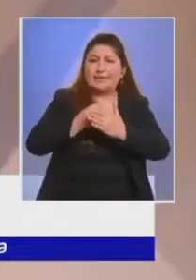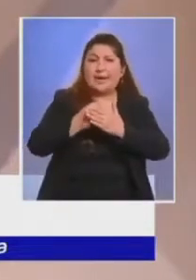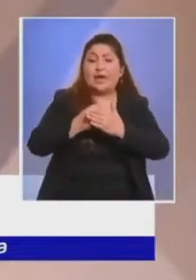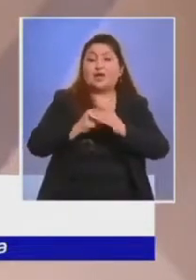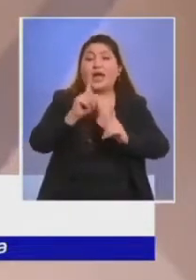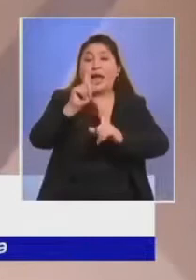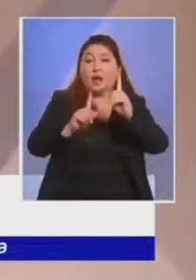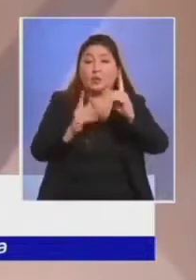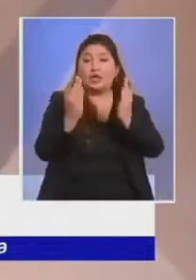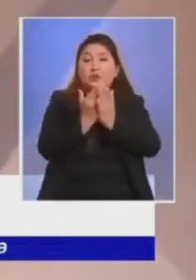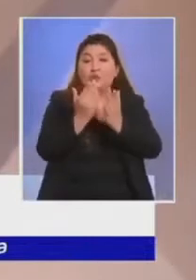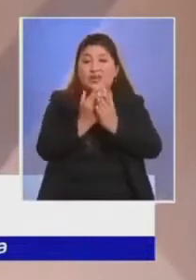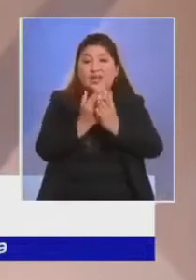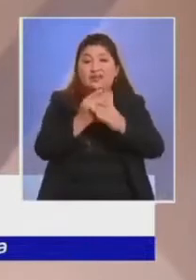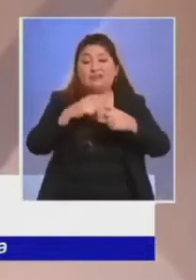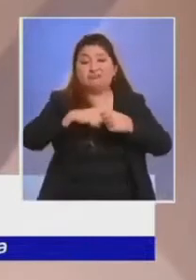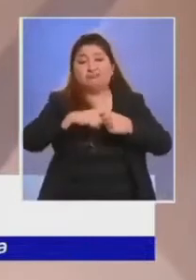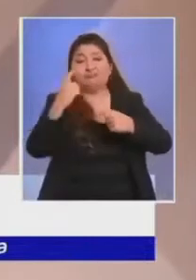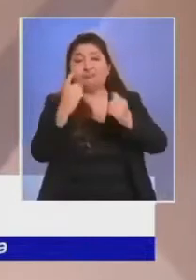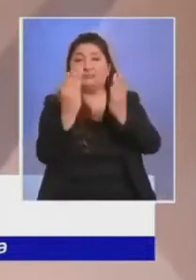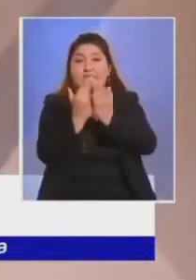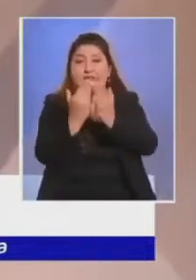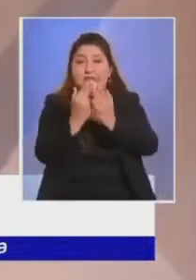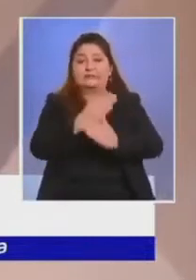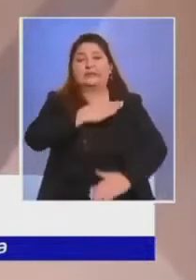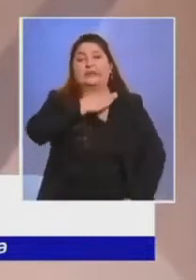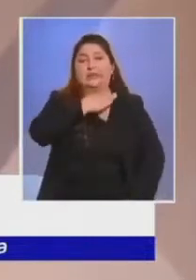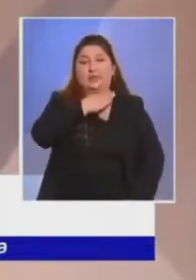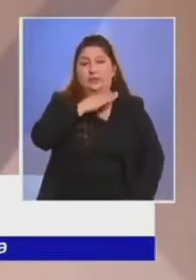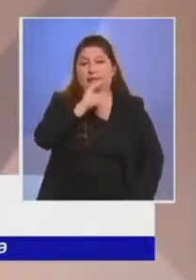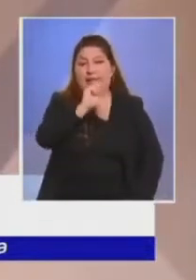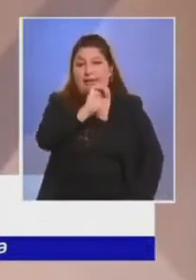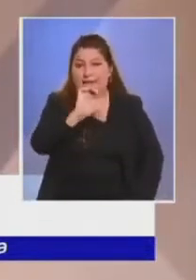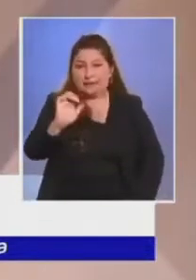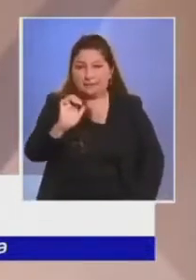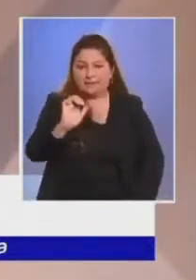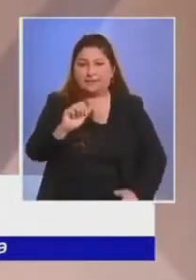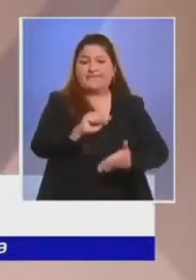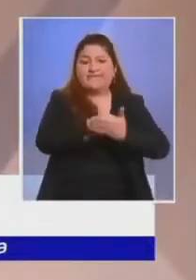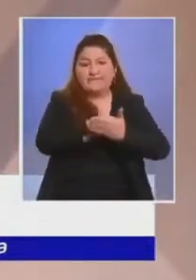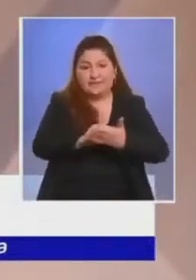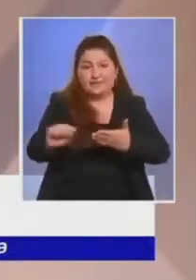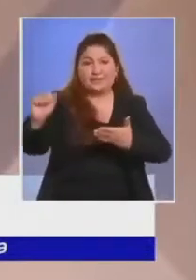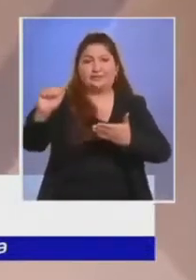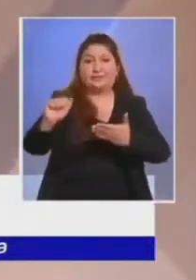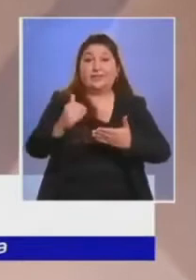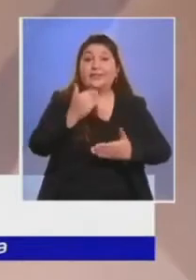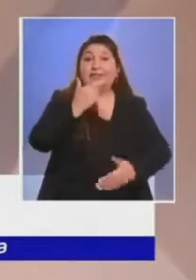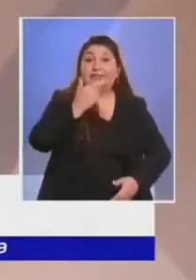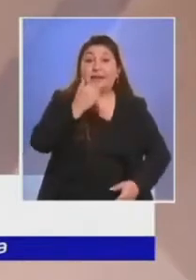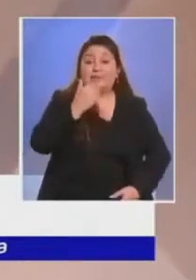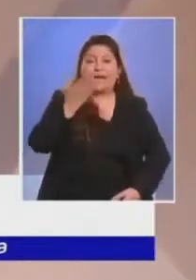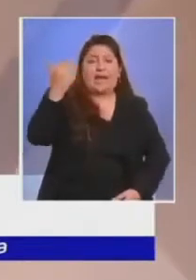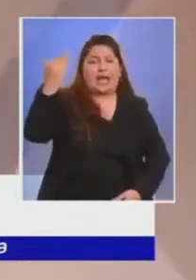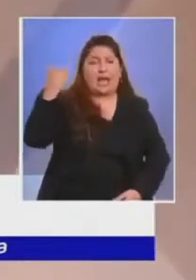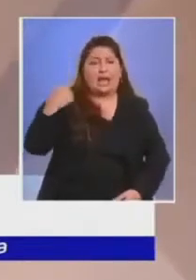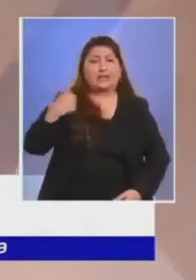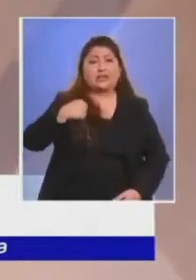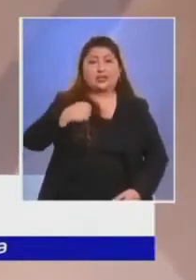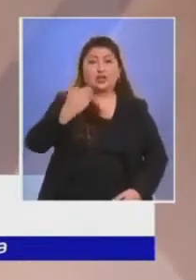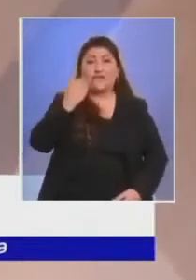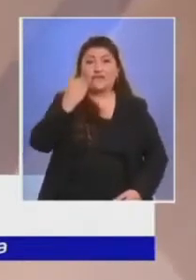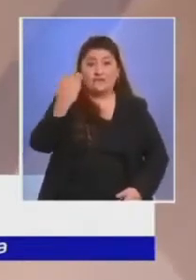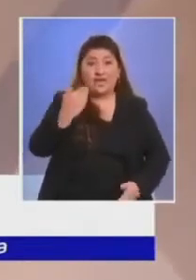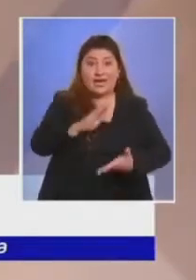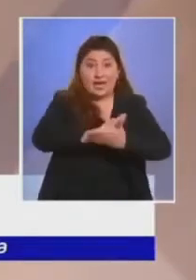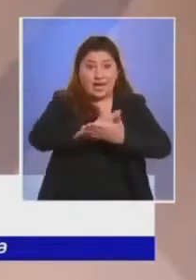están endeudados hasta hoy día. Segundo, un crédito que incorpore gastos que yo viví como estudiante en su minuto becado, que no están incorporados